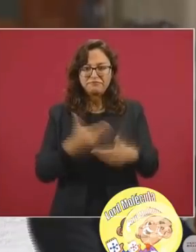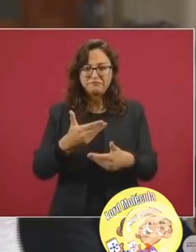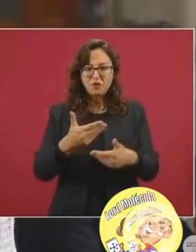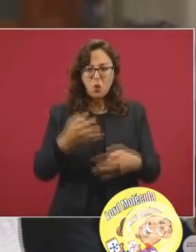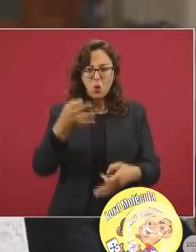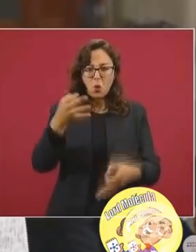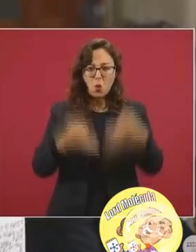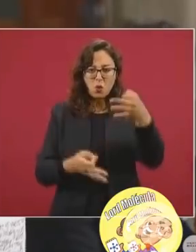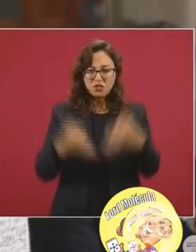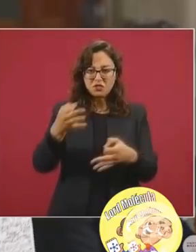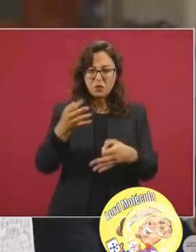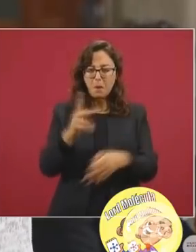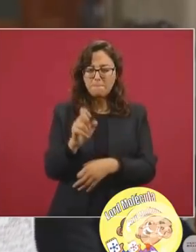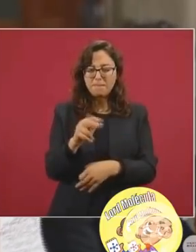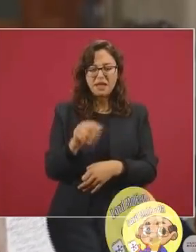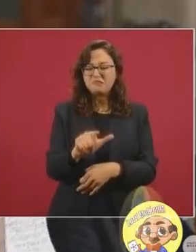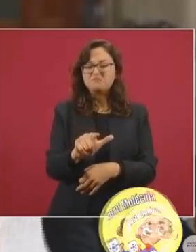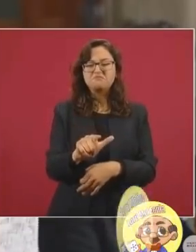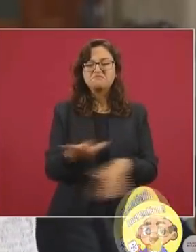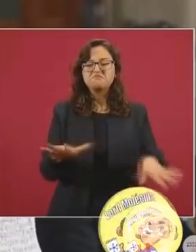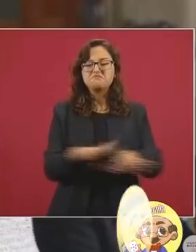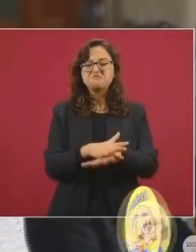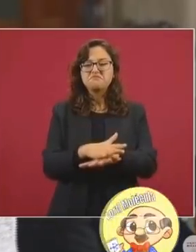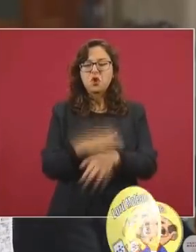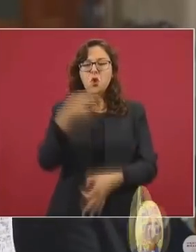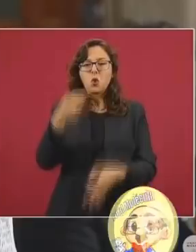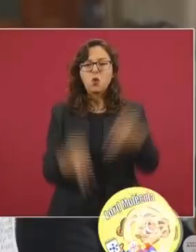senador. Y nos dijera usted,